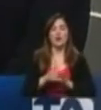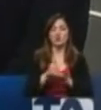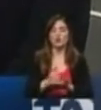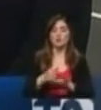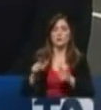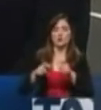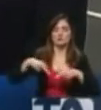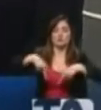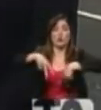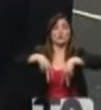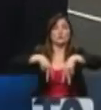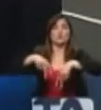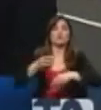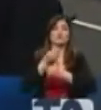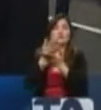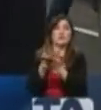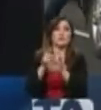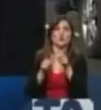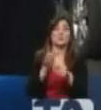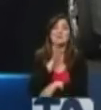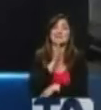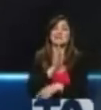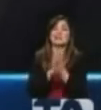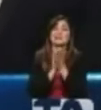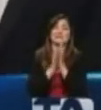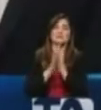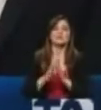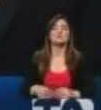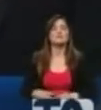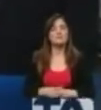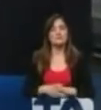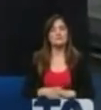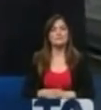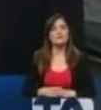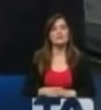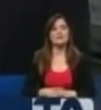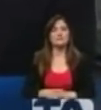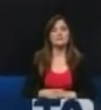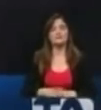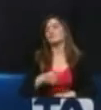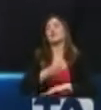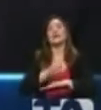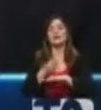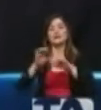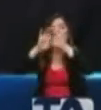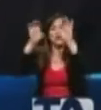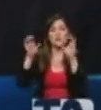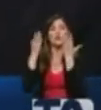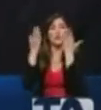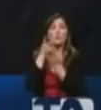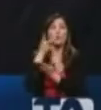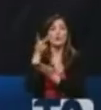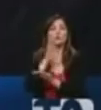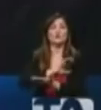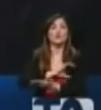cambios, pero hay gente que sale sin paciencia, creo que, de la casa, ¿no? Vamos a conversar con el gerente de operaciones de la EMOP para que sea él quien nos cuente